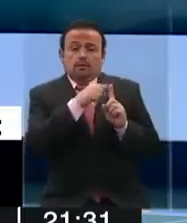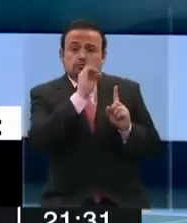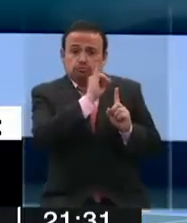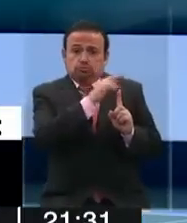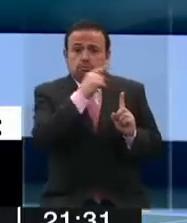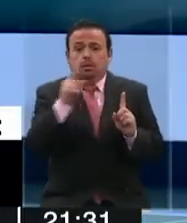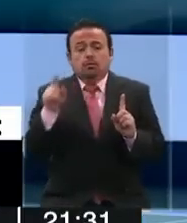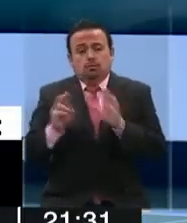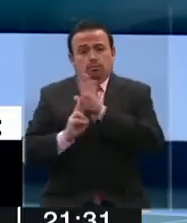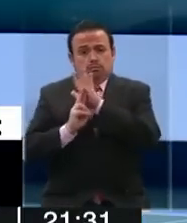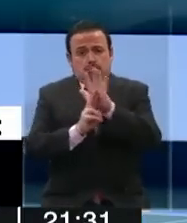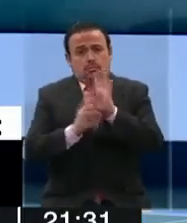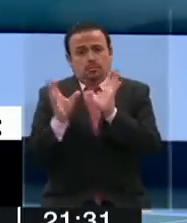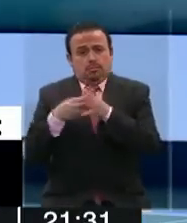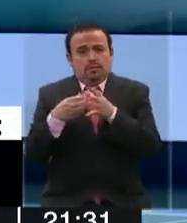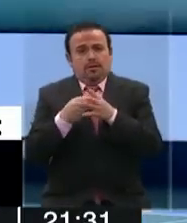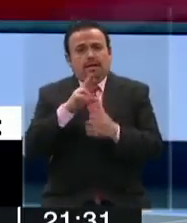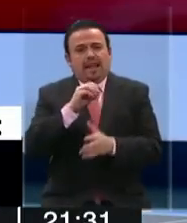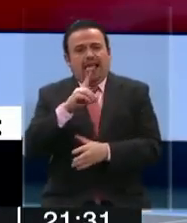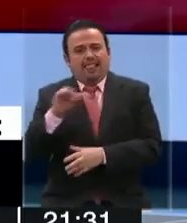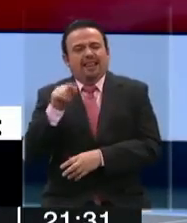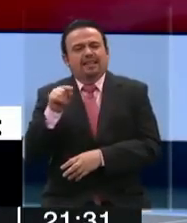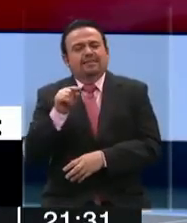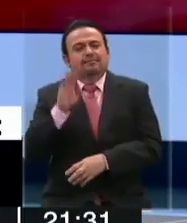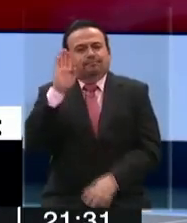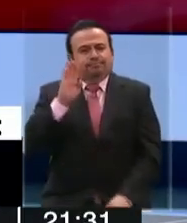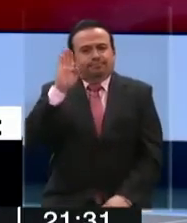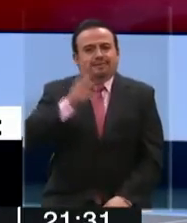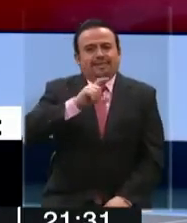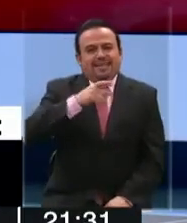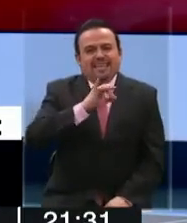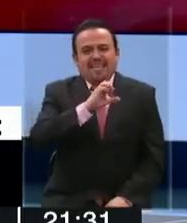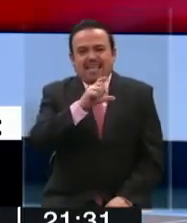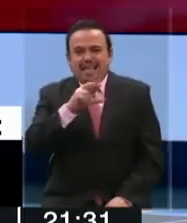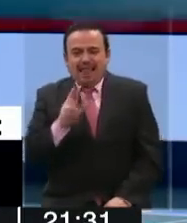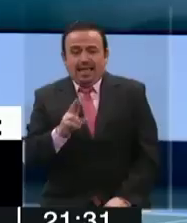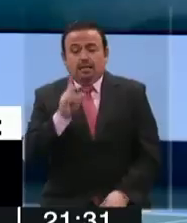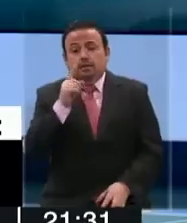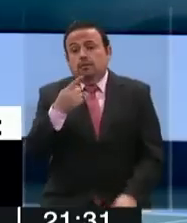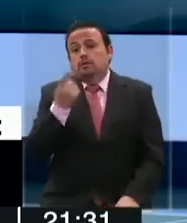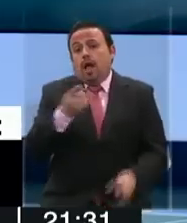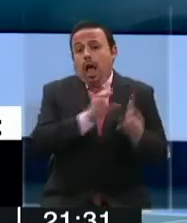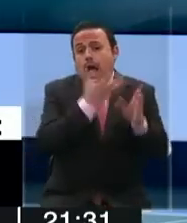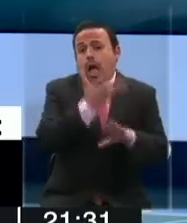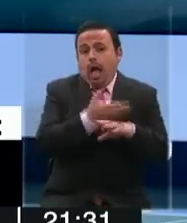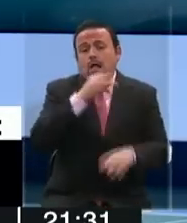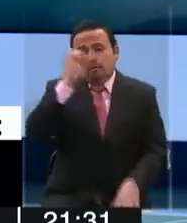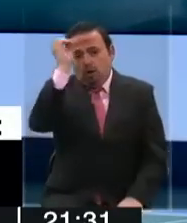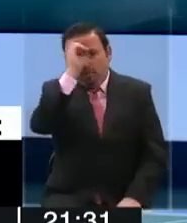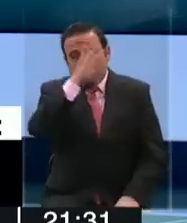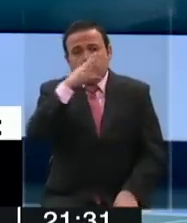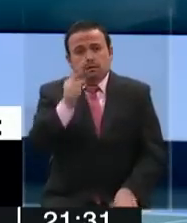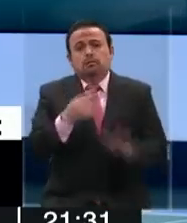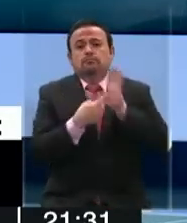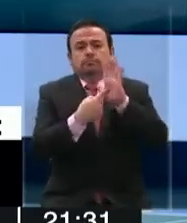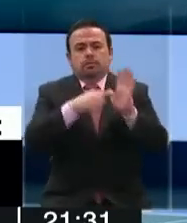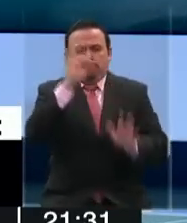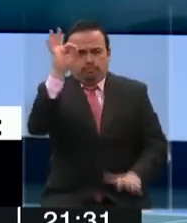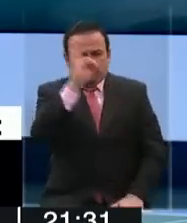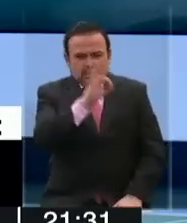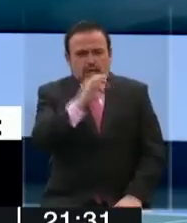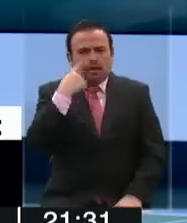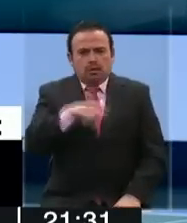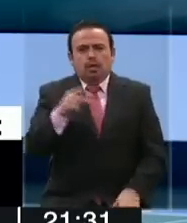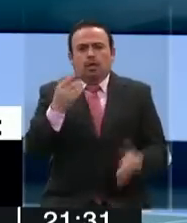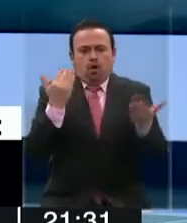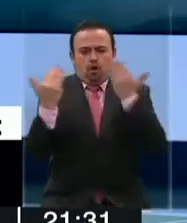del partido radical para la candidatura Alejandro guill hay una oposición o opinión crítica que reflejan las encuestas con el gobierno de